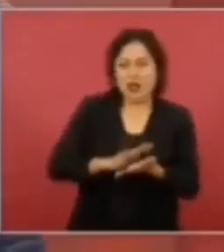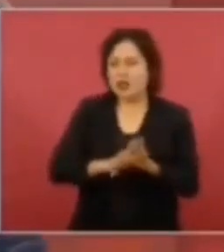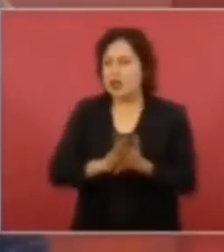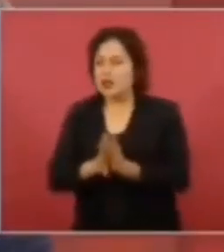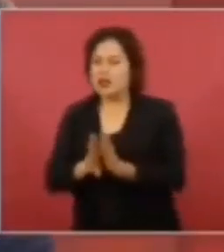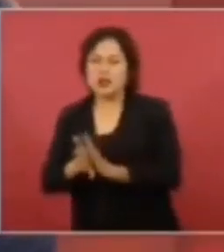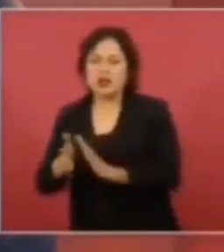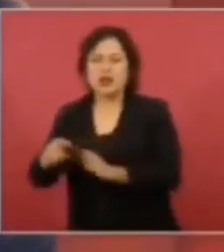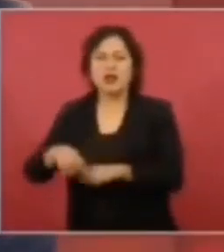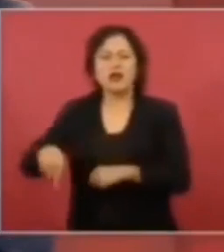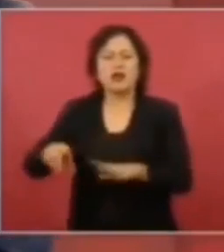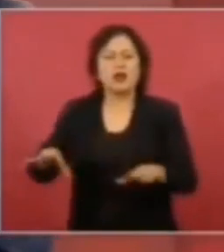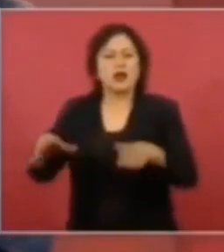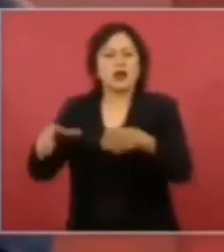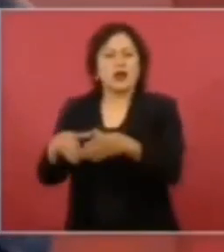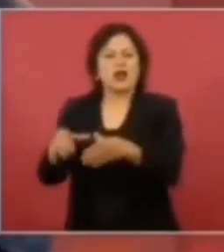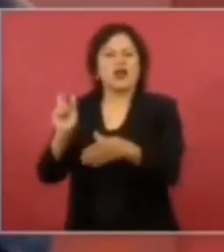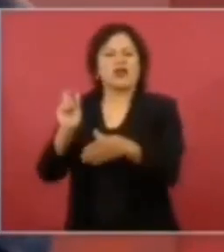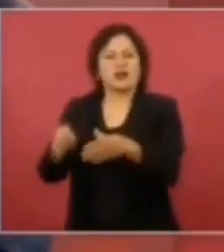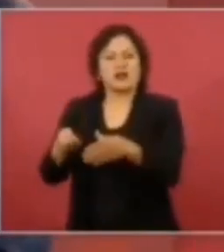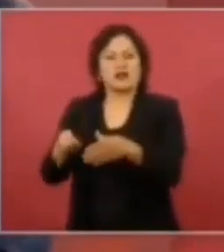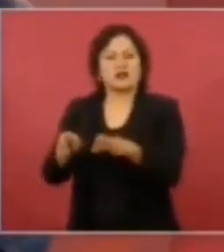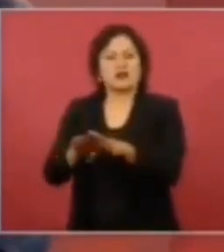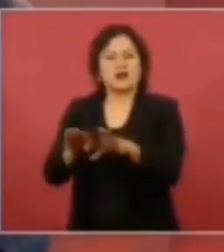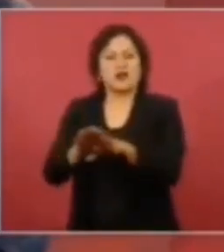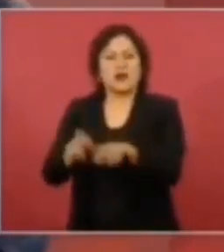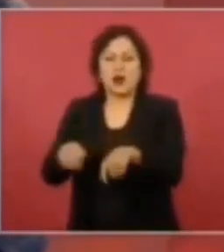a todos los poderes públicos.